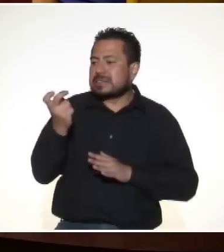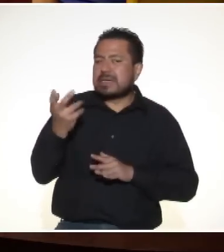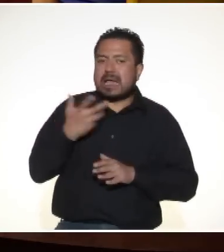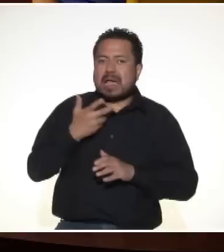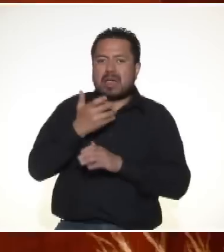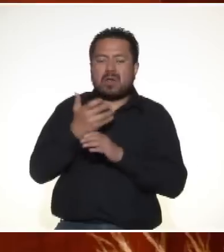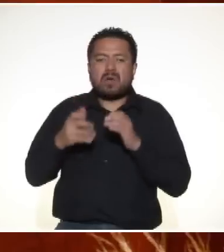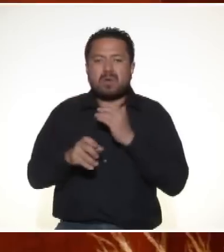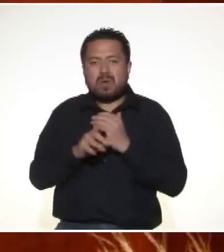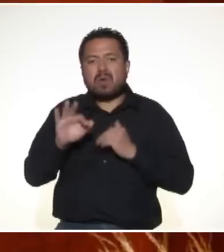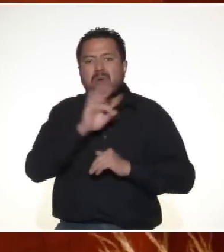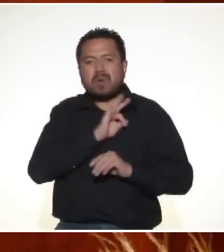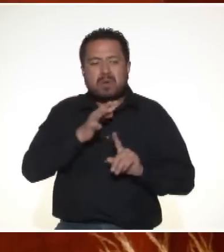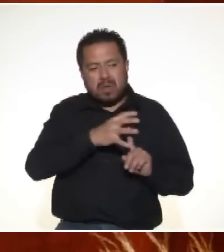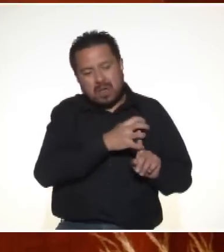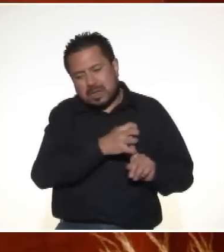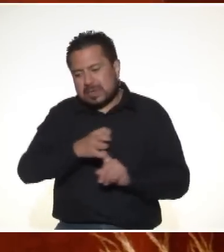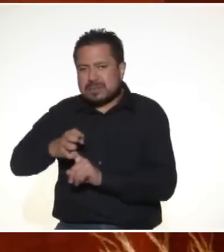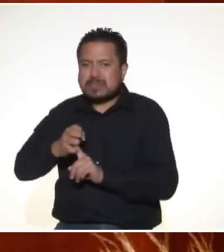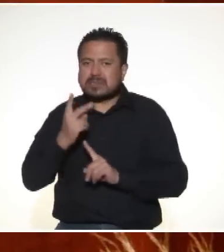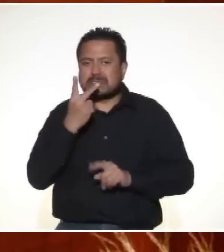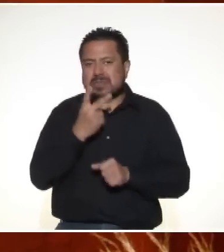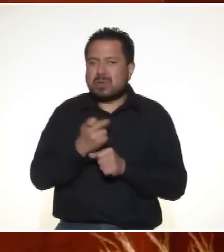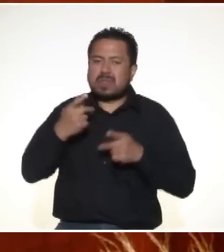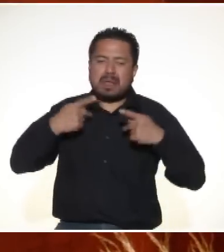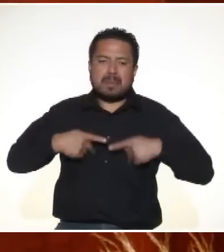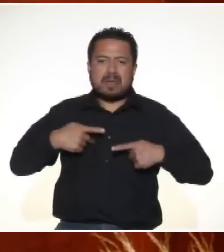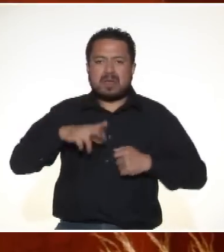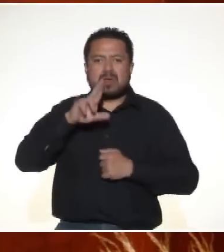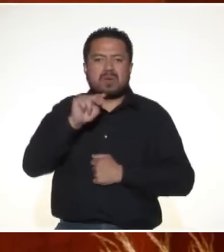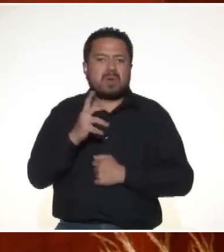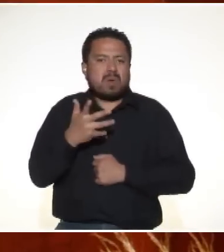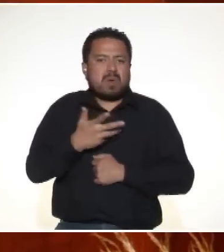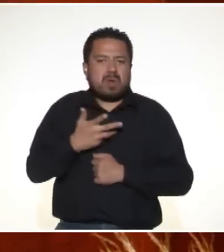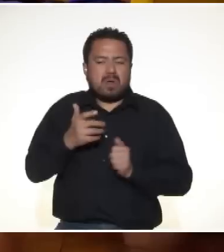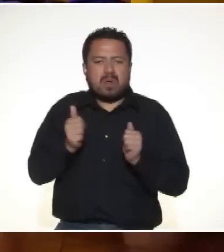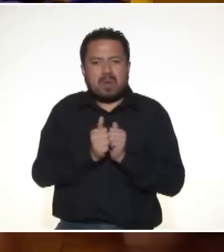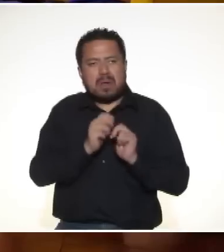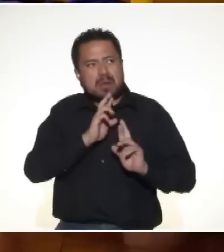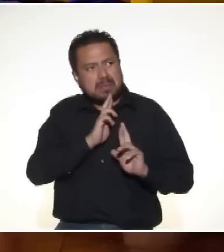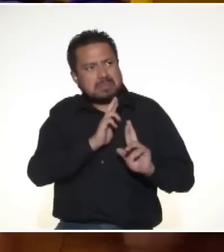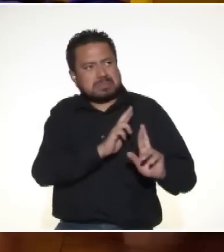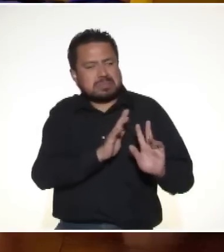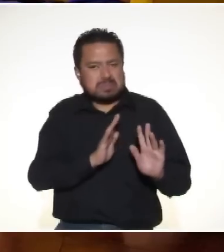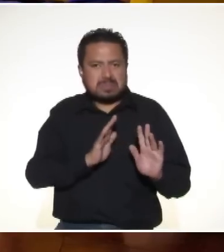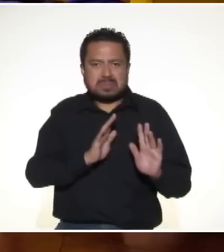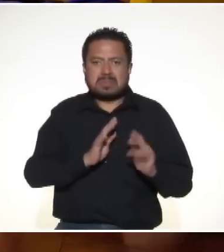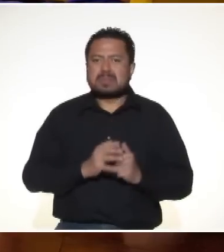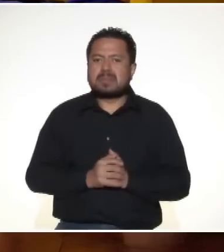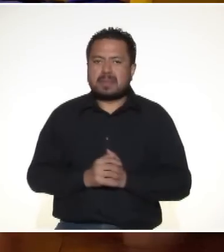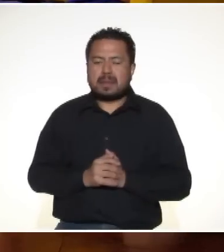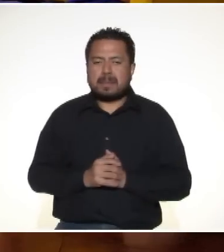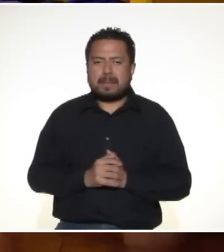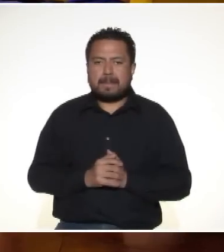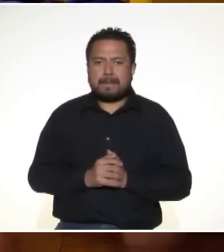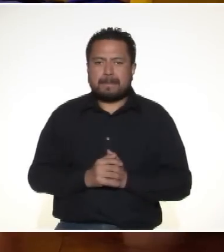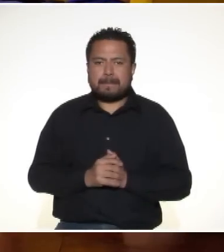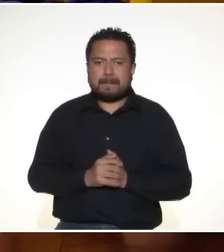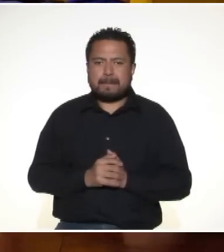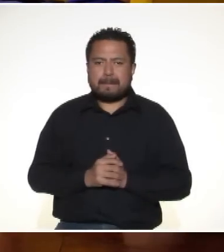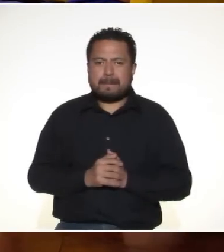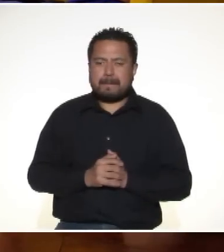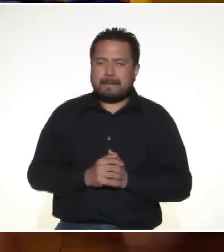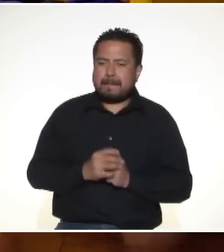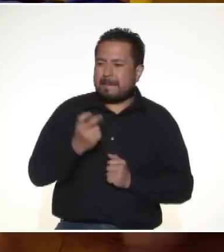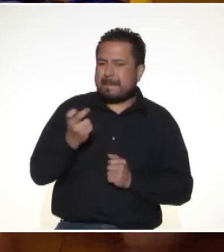pueda ahogar a una segunda persona que no tenga con qué responder. Entonces, pues... Sí, aquí